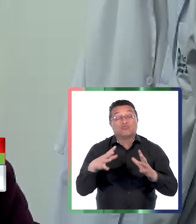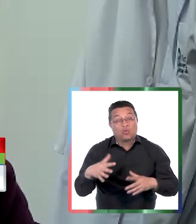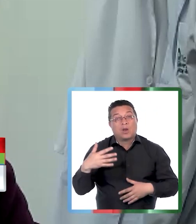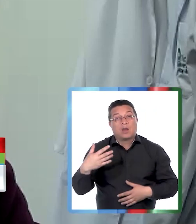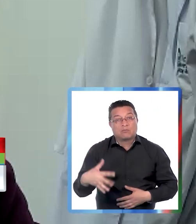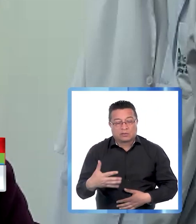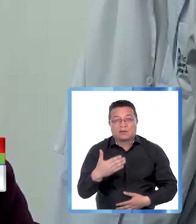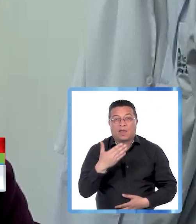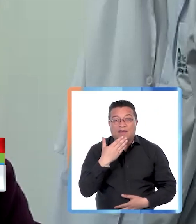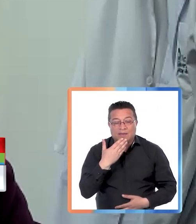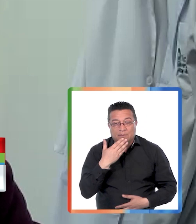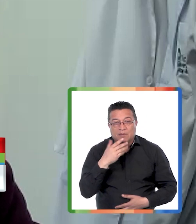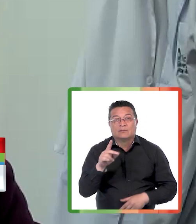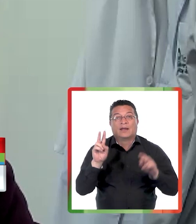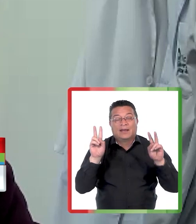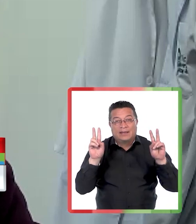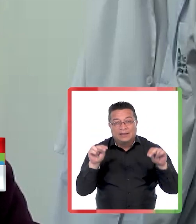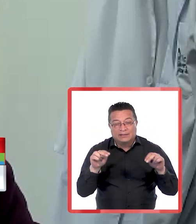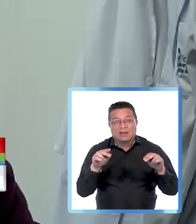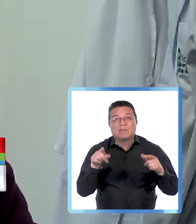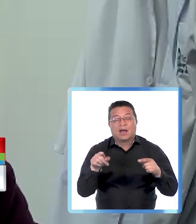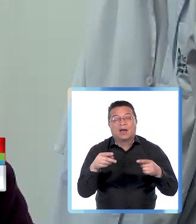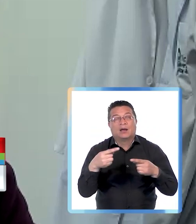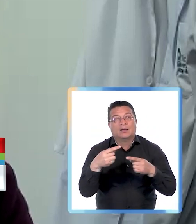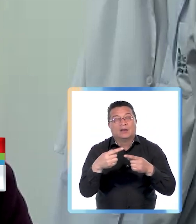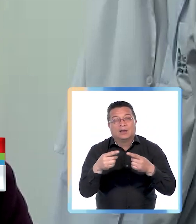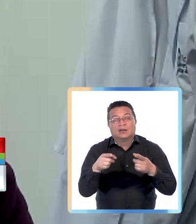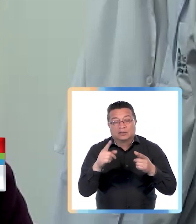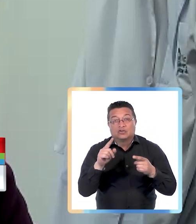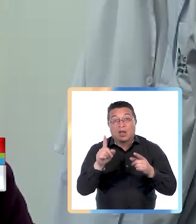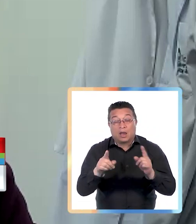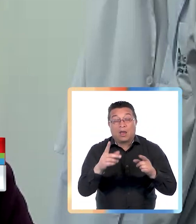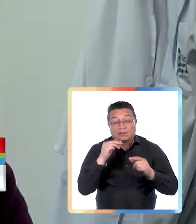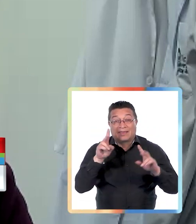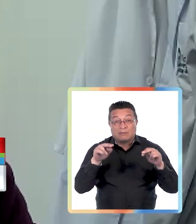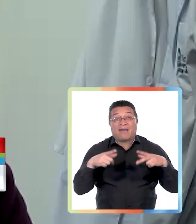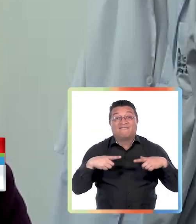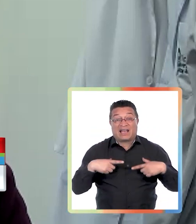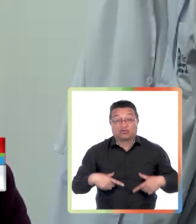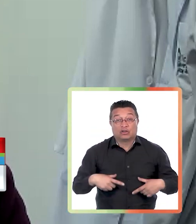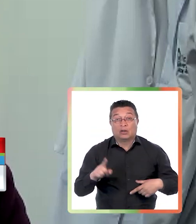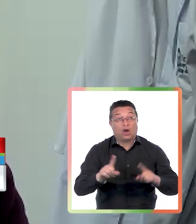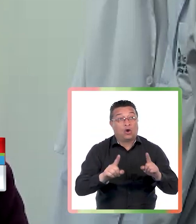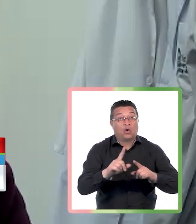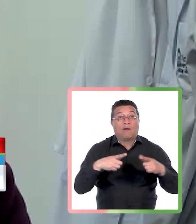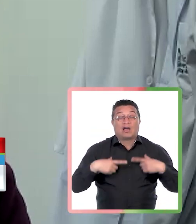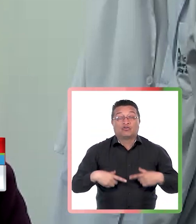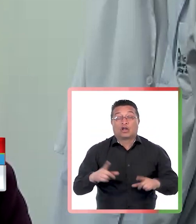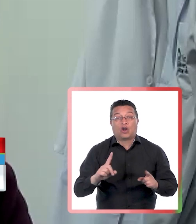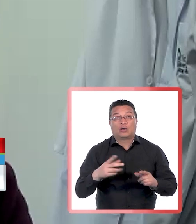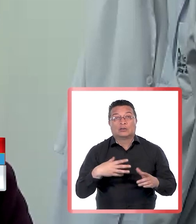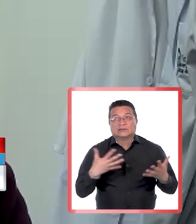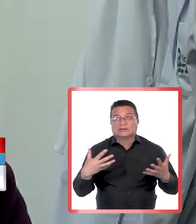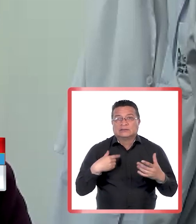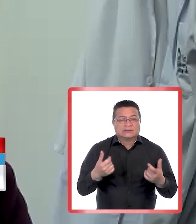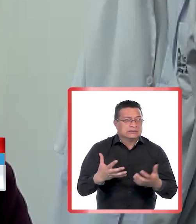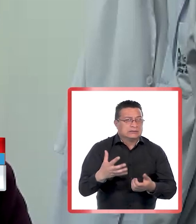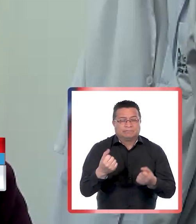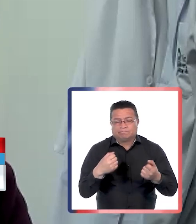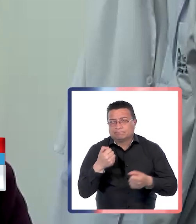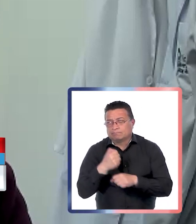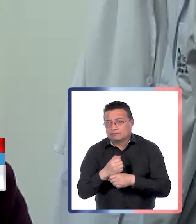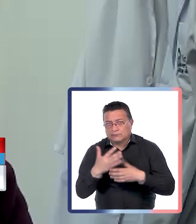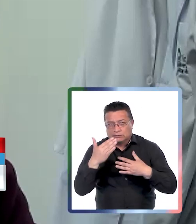muy importante también, insisto, en el tema de las prevenciones. La gente no se toma la presión, porque la presión,